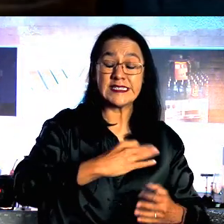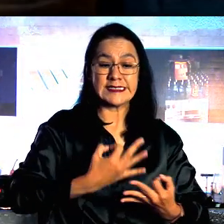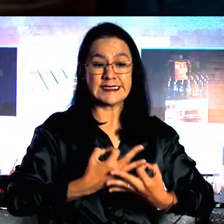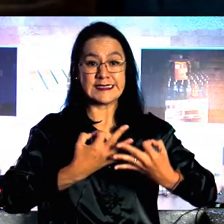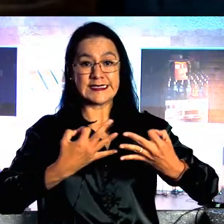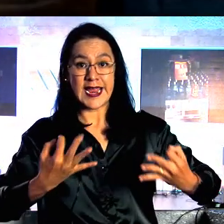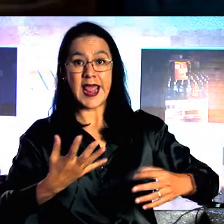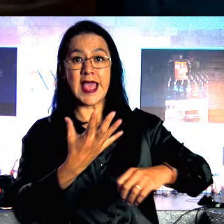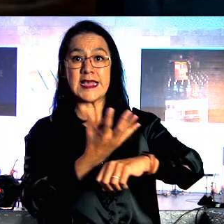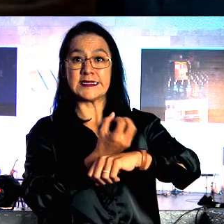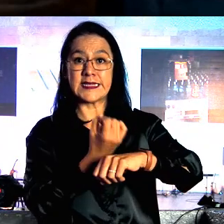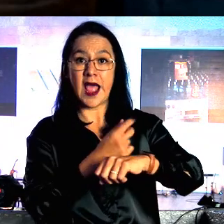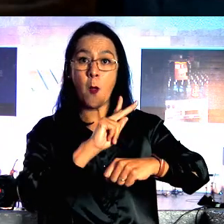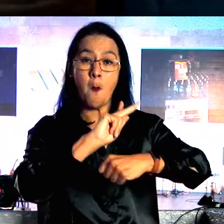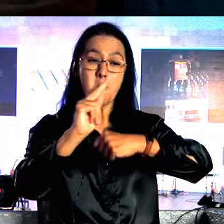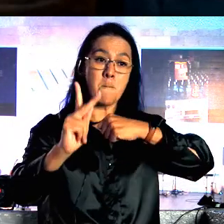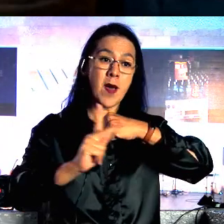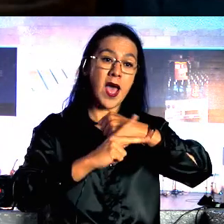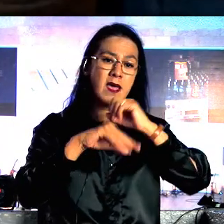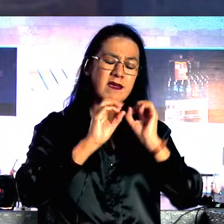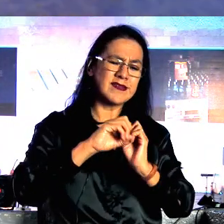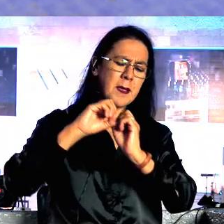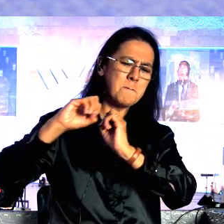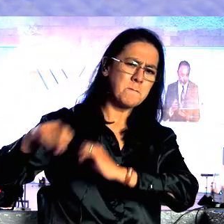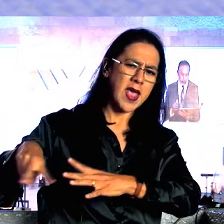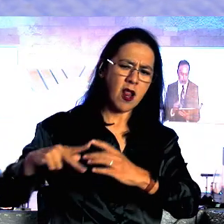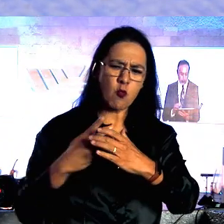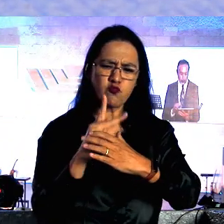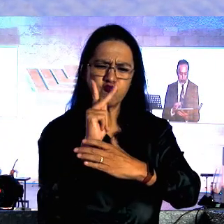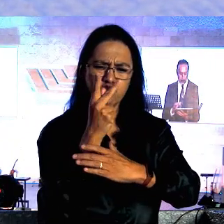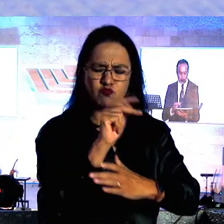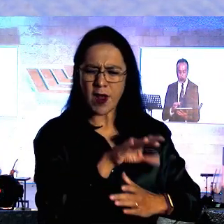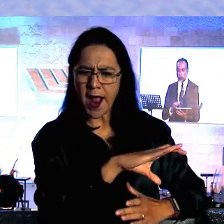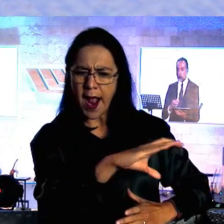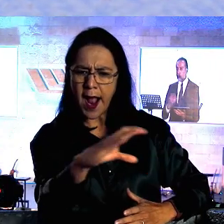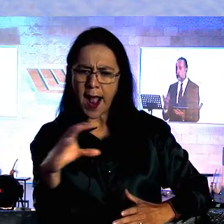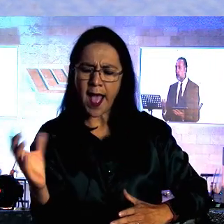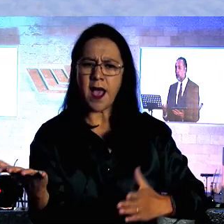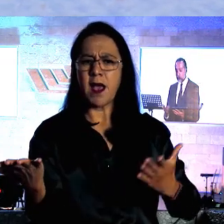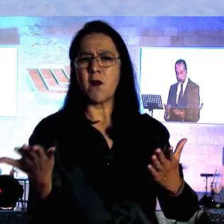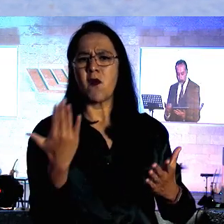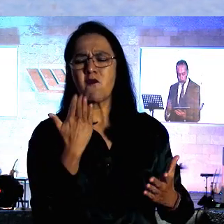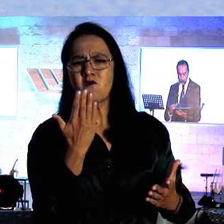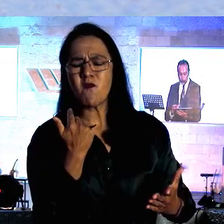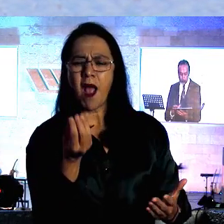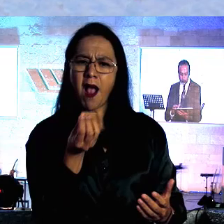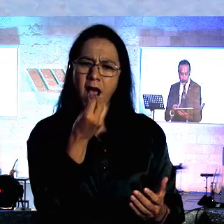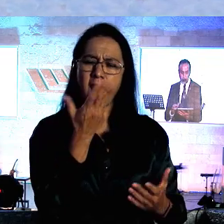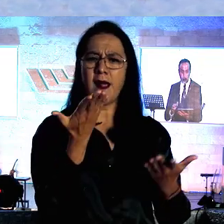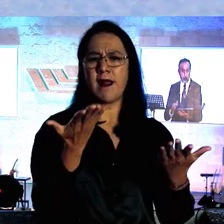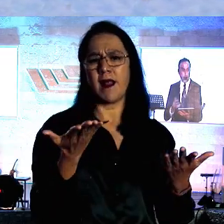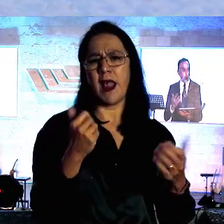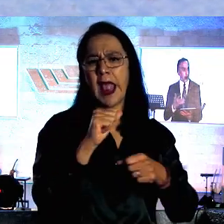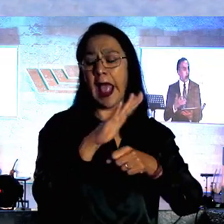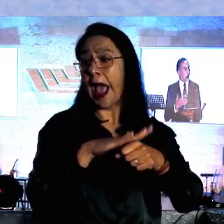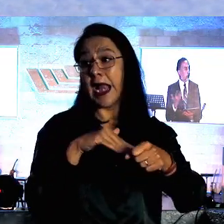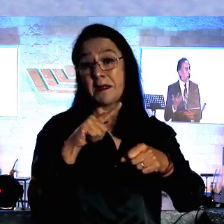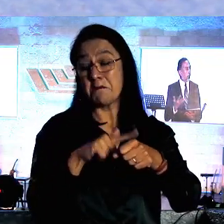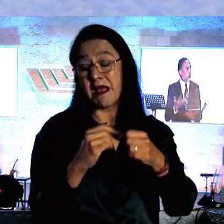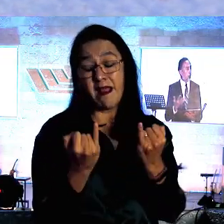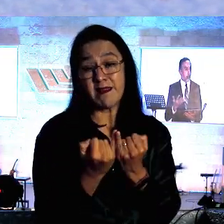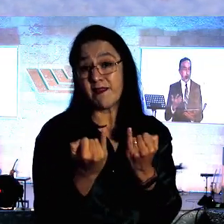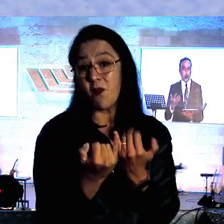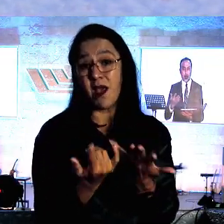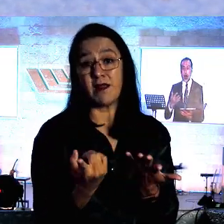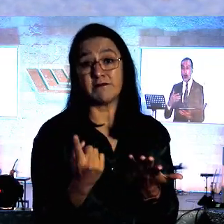hay pérdida de cultivos, faltan los alimentos, falta el agua para el consumo de los seres vivos. Obviamente, si no